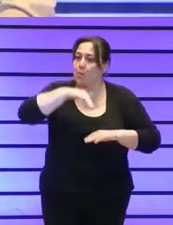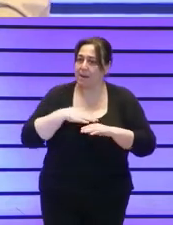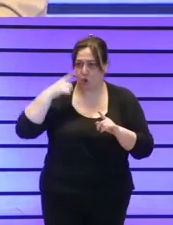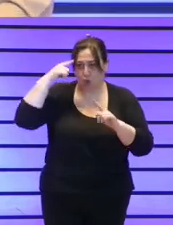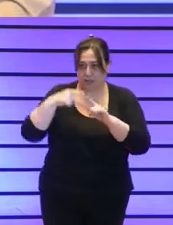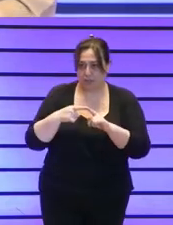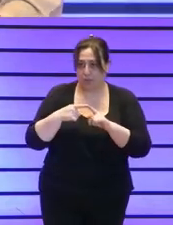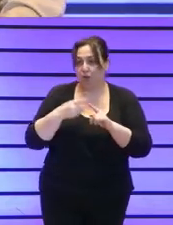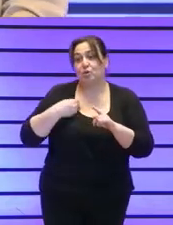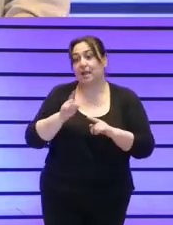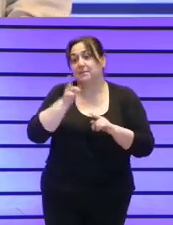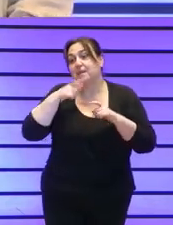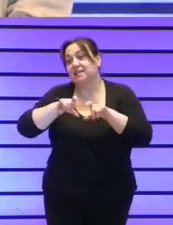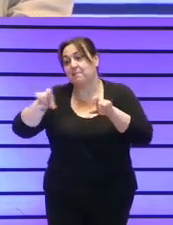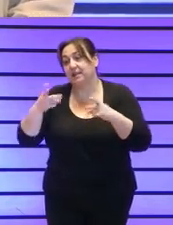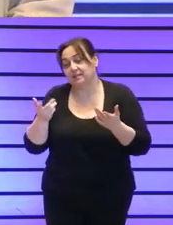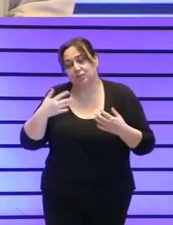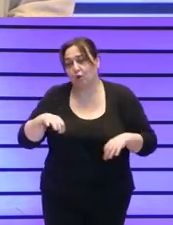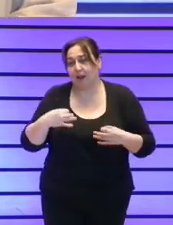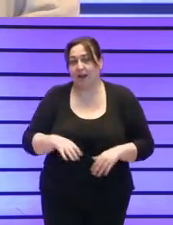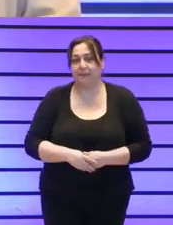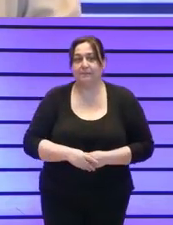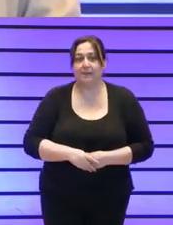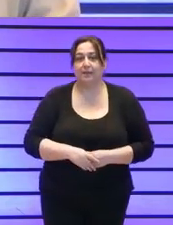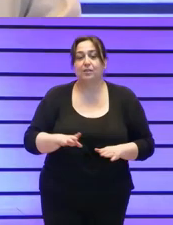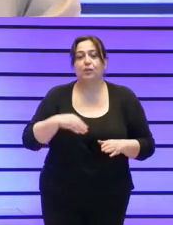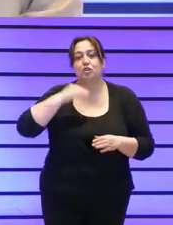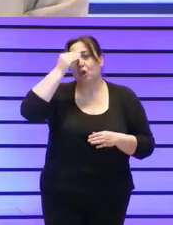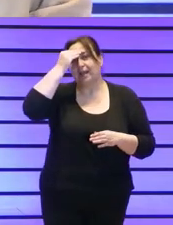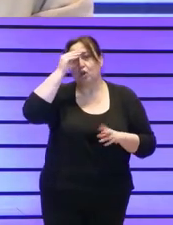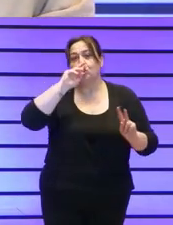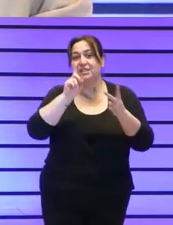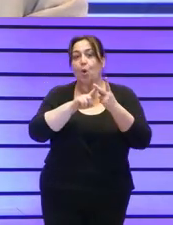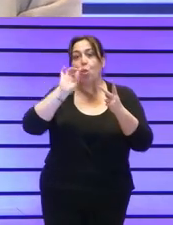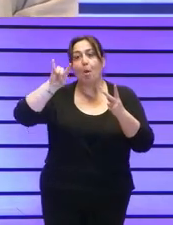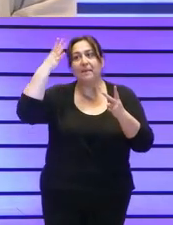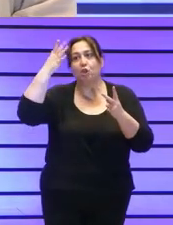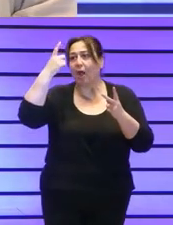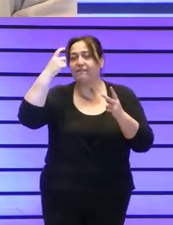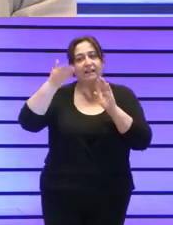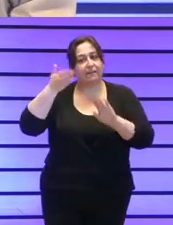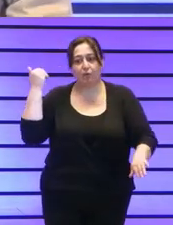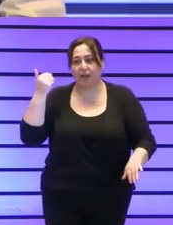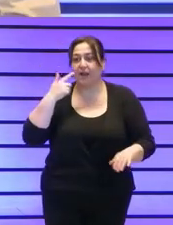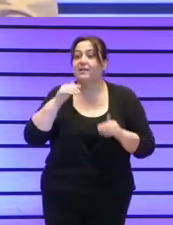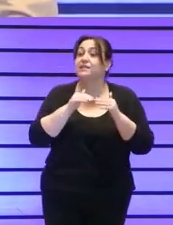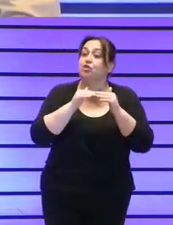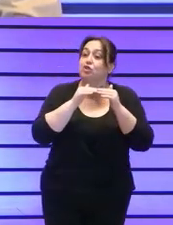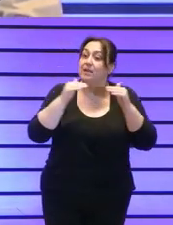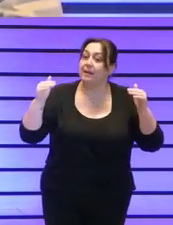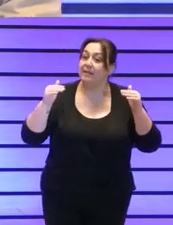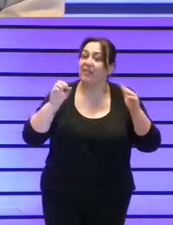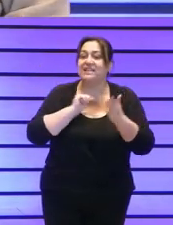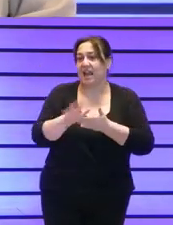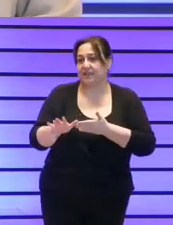la de una empresa, obviamente, ¿no? Y yo creo que el segundo mito que hay que desmontar es que la sostenibilidad es